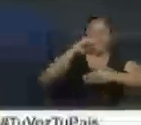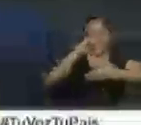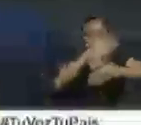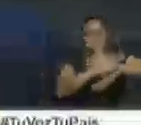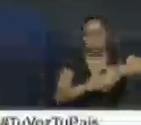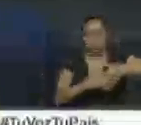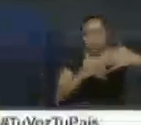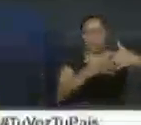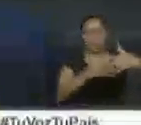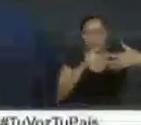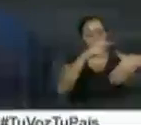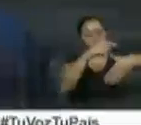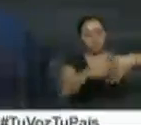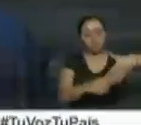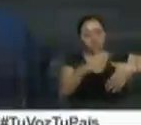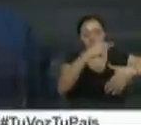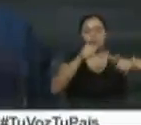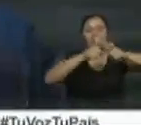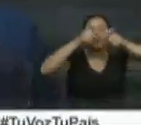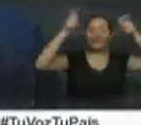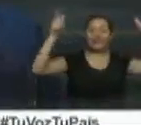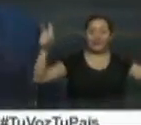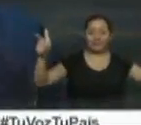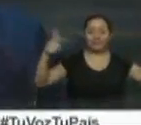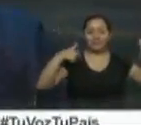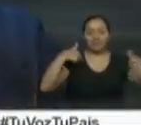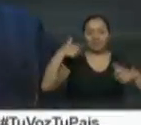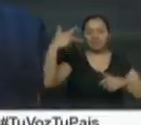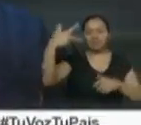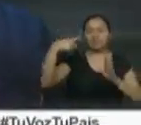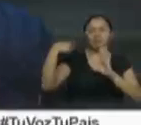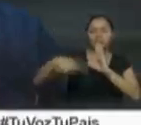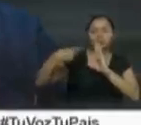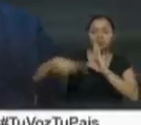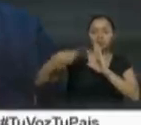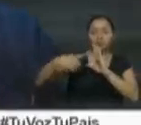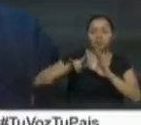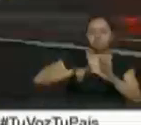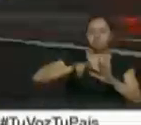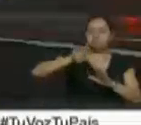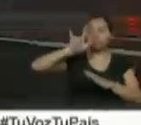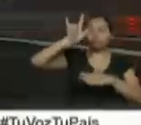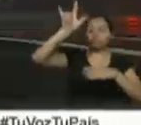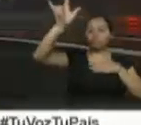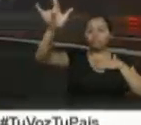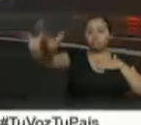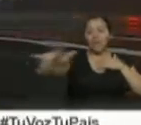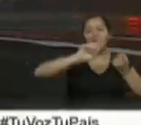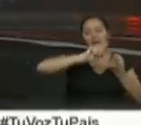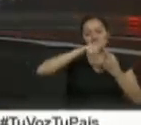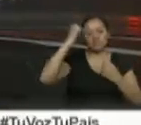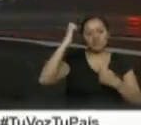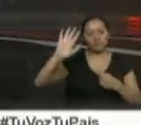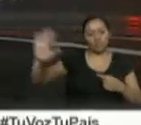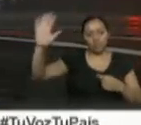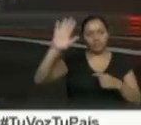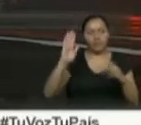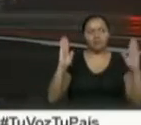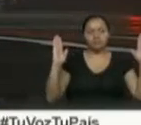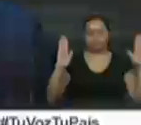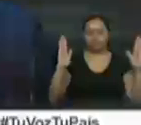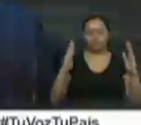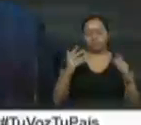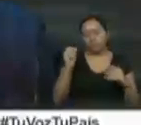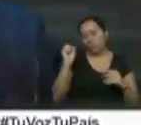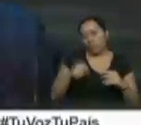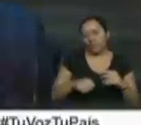Estados Unidos. El avión Falcon, por su capacidad, tiene tres motores, puede cruzar el océano y en una sola